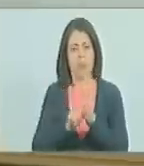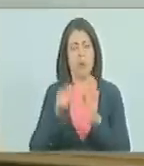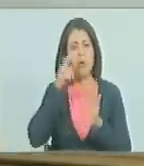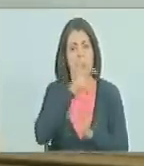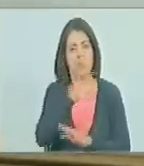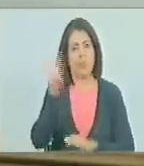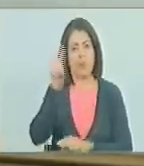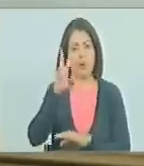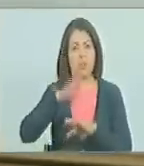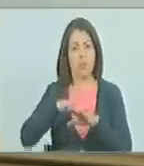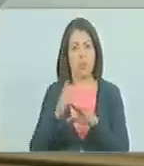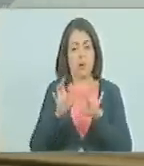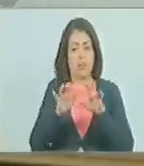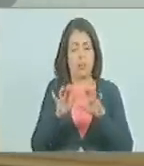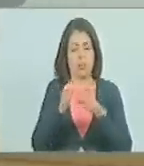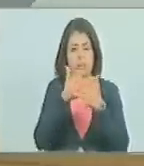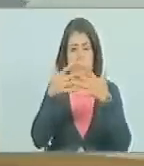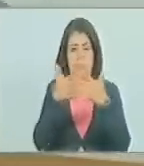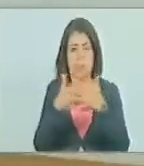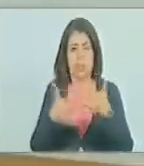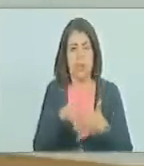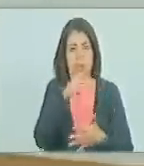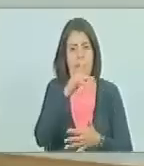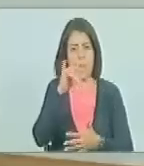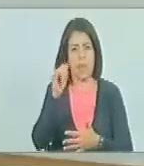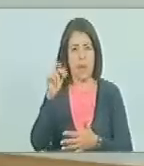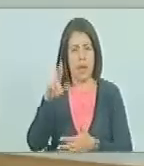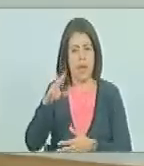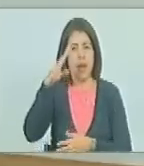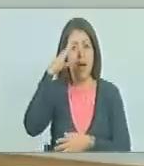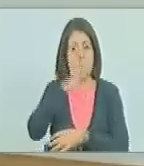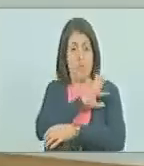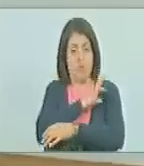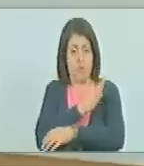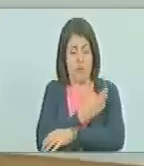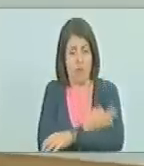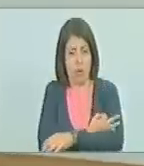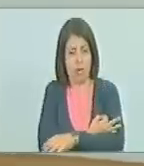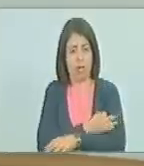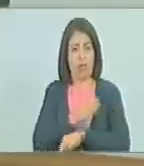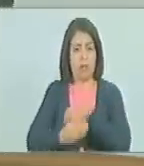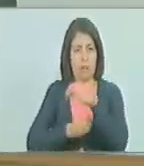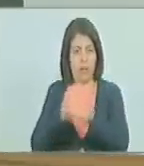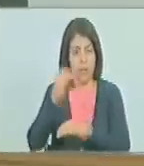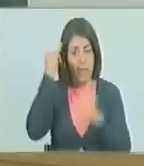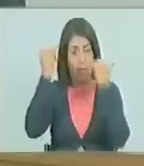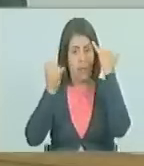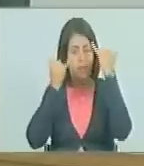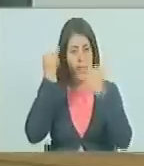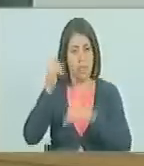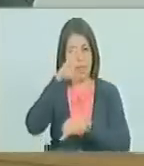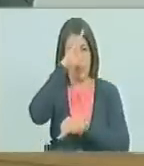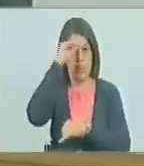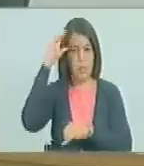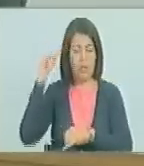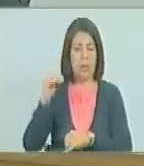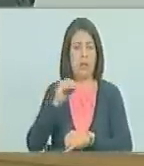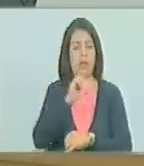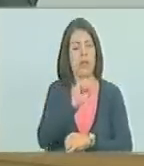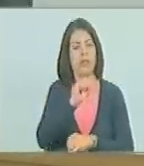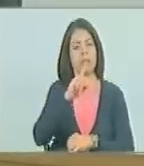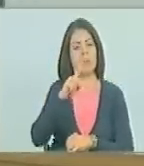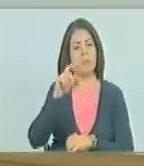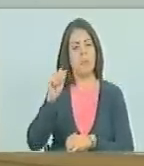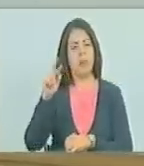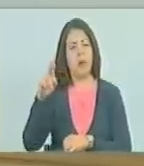de Venezuela, porque saben redactarlo muy bien. El TIAR era la fuerza multinacional que fue una de las ideas de Trump y de Spears,